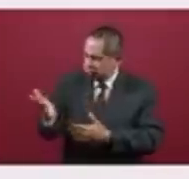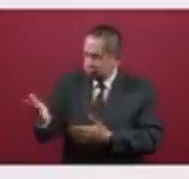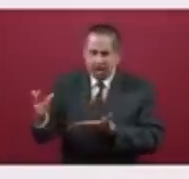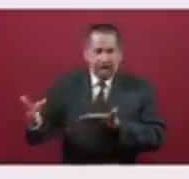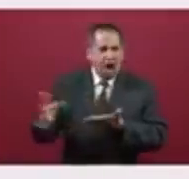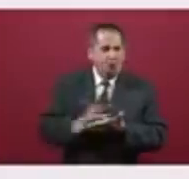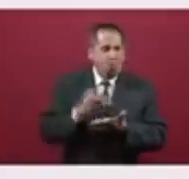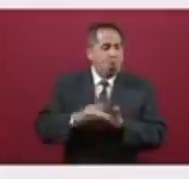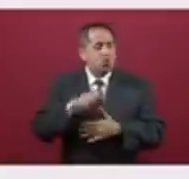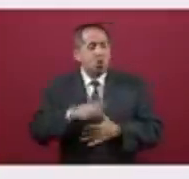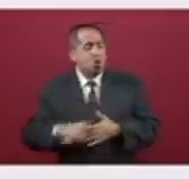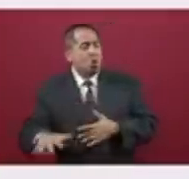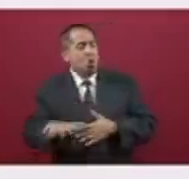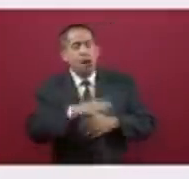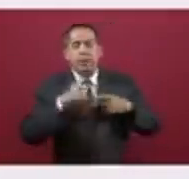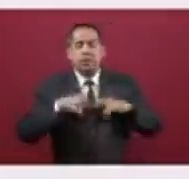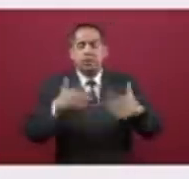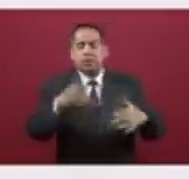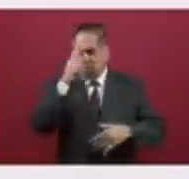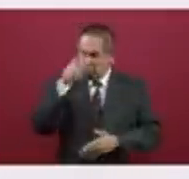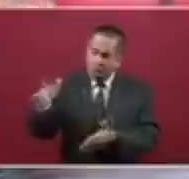al pueblo de mexico